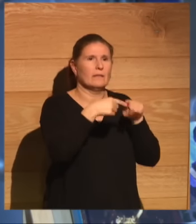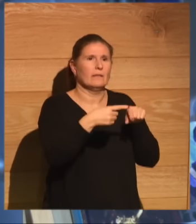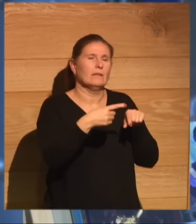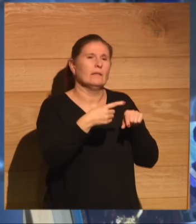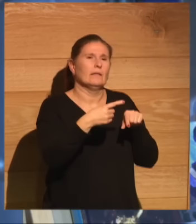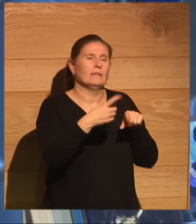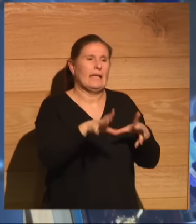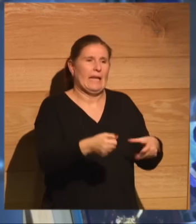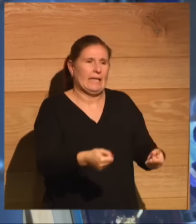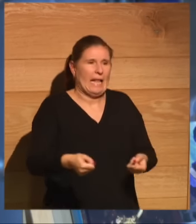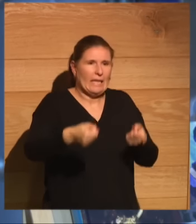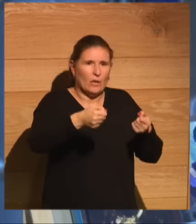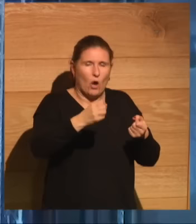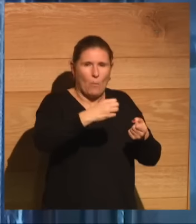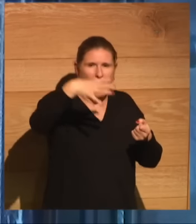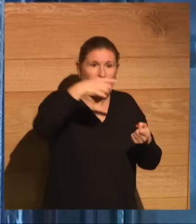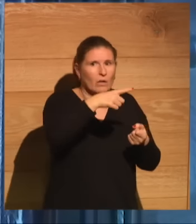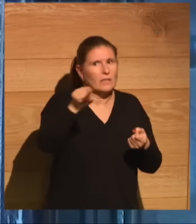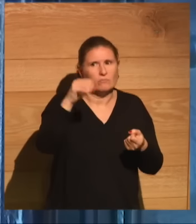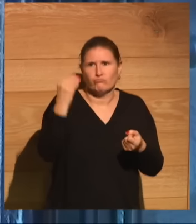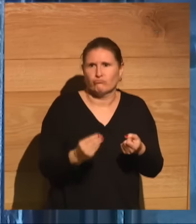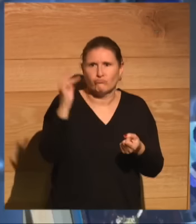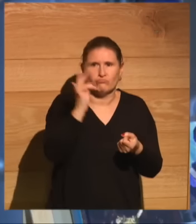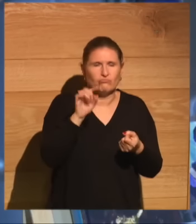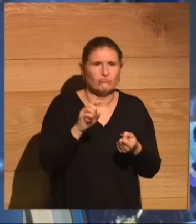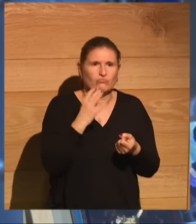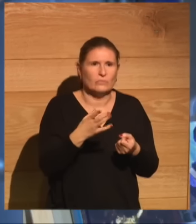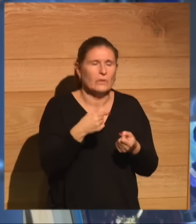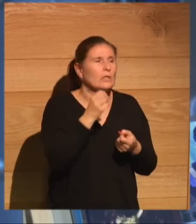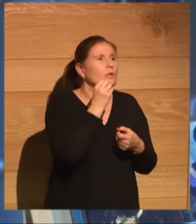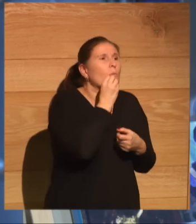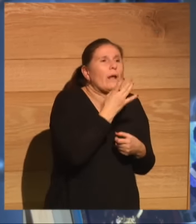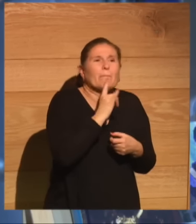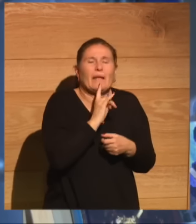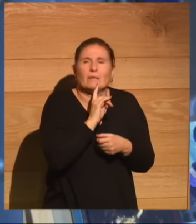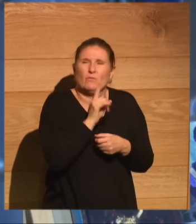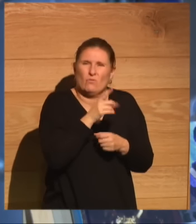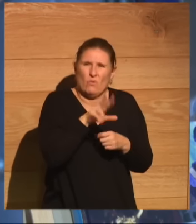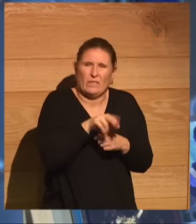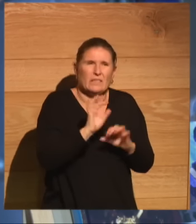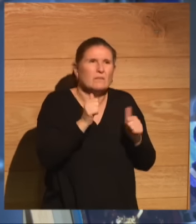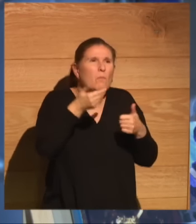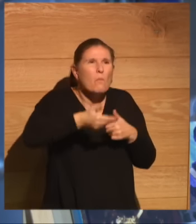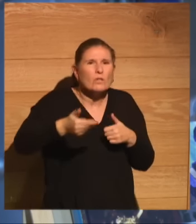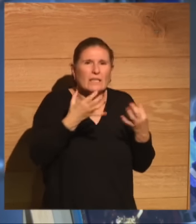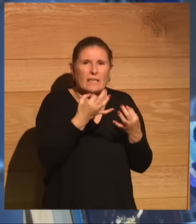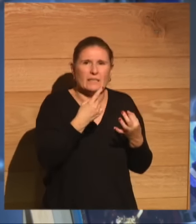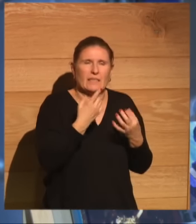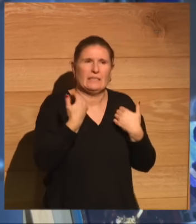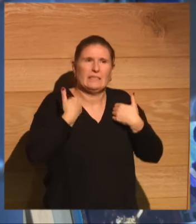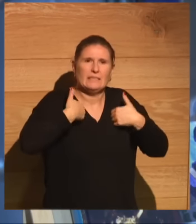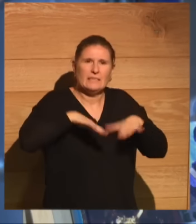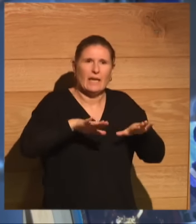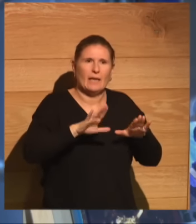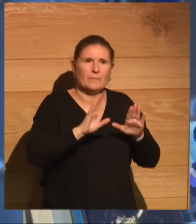Caldero Mágico. Esa es buenísima, ¿eh? Si no, no se trata de si son buenas o malas. Se trata de que están establecidos